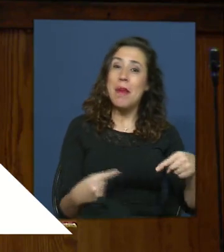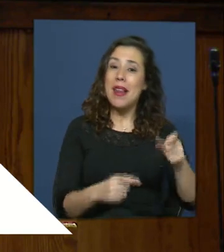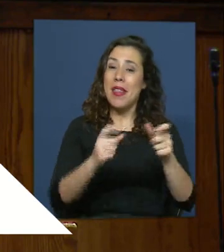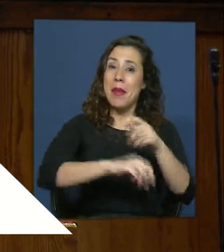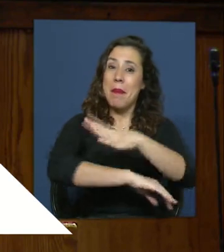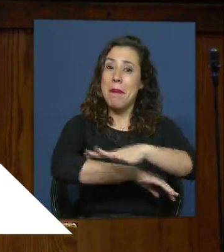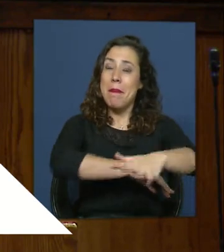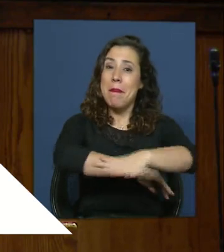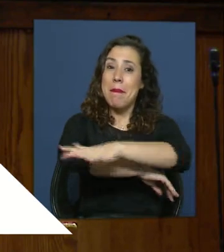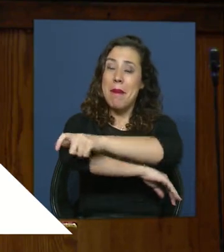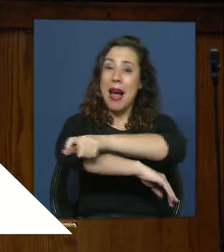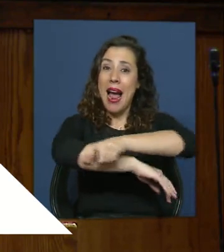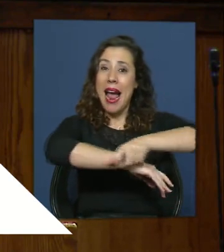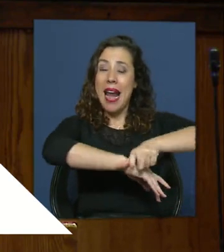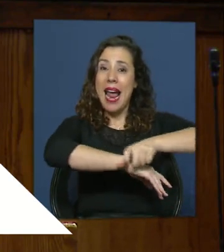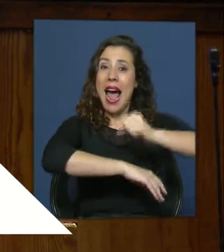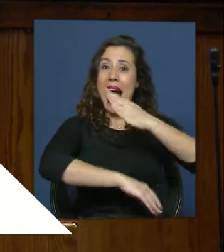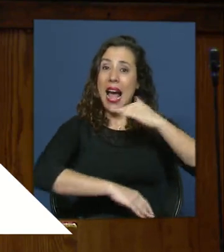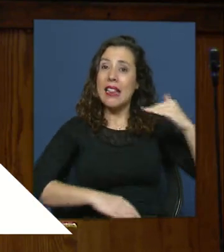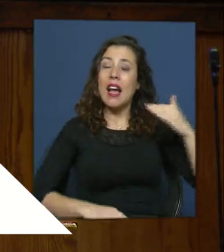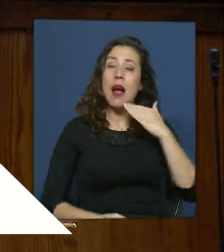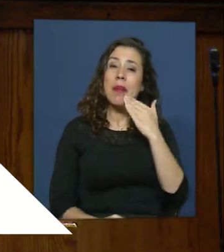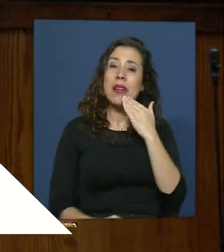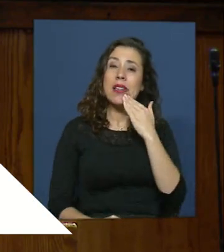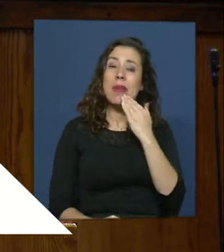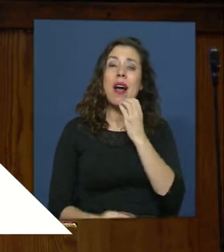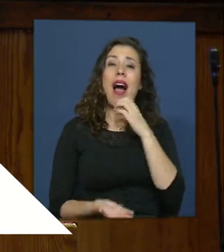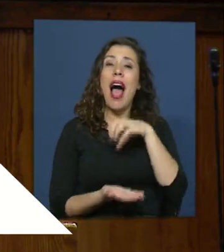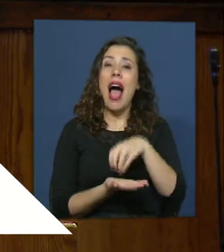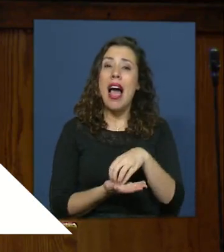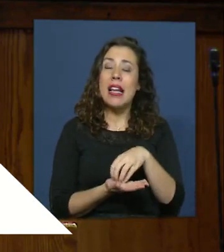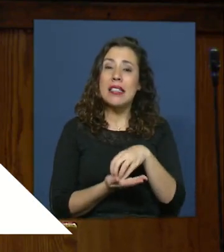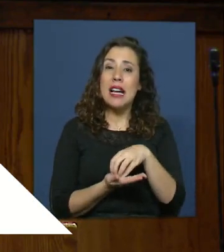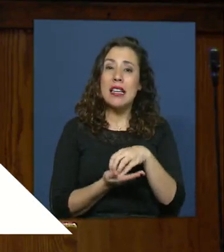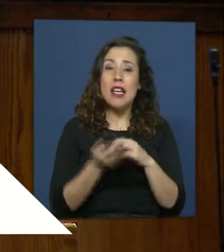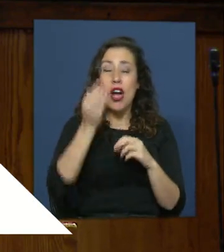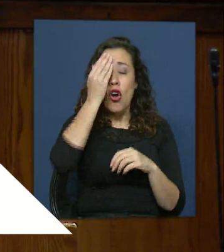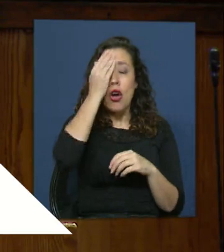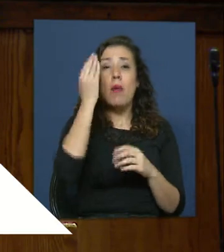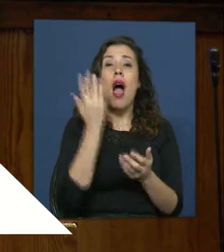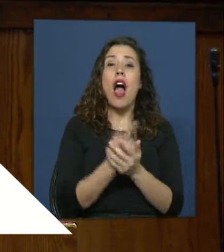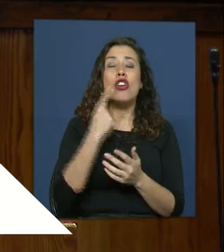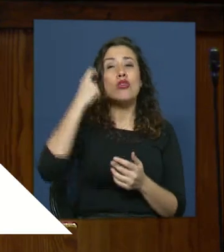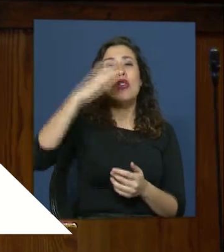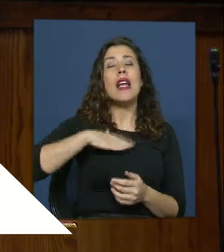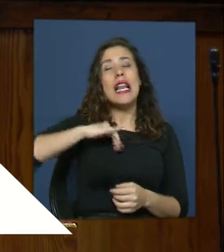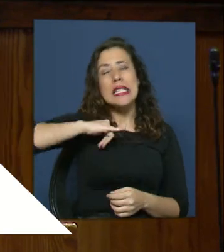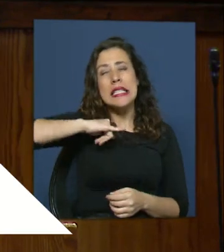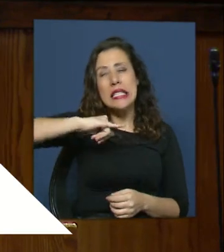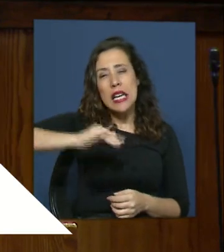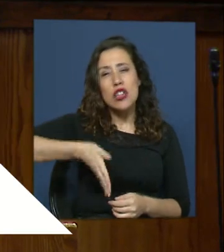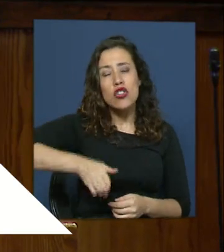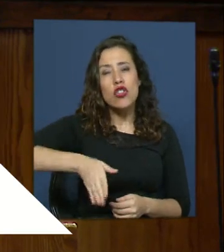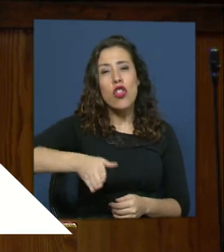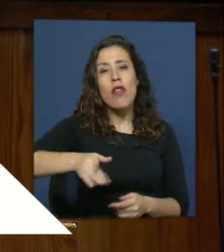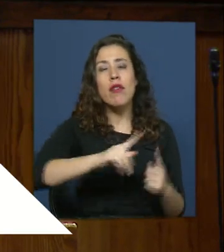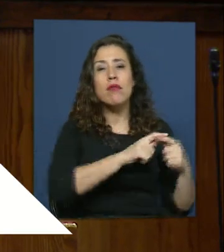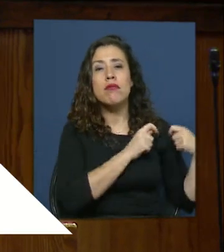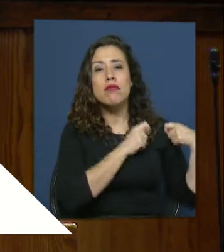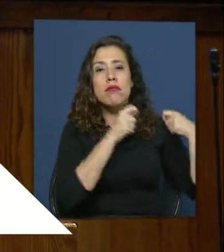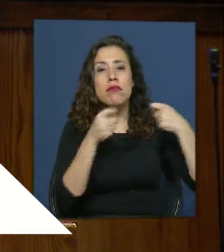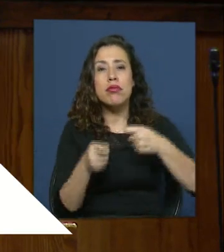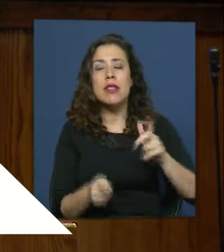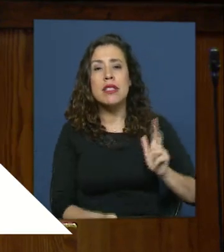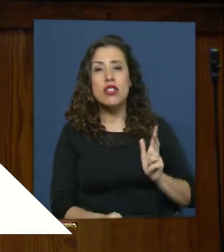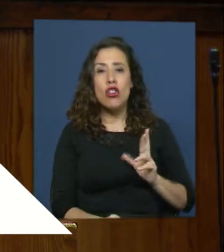por toda la costa de Atacama, también de las regiones de Antofagasta y Coquimbo, tienen el sueño de mantener vivo no solo el legado de Don